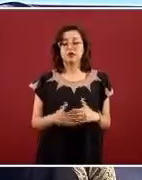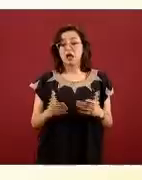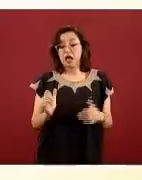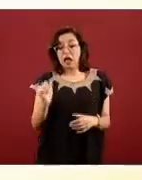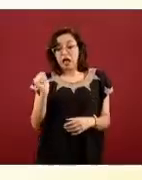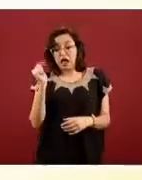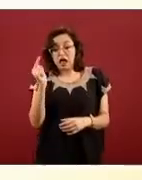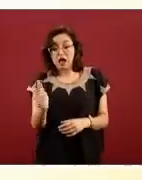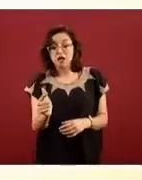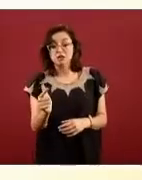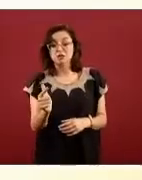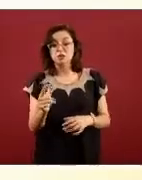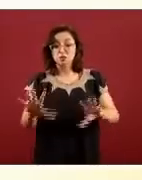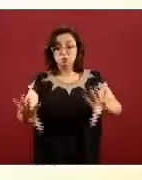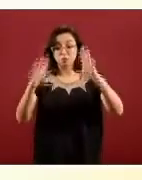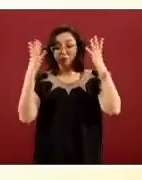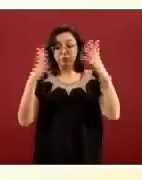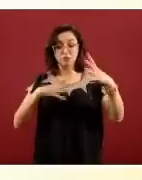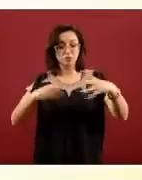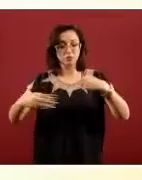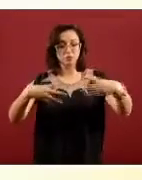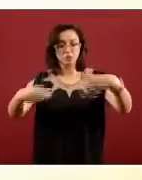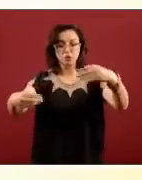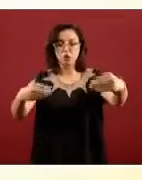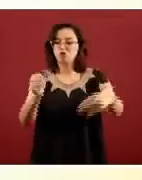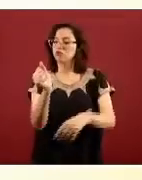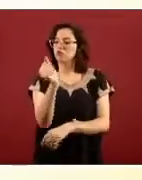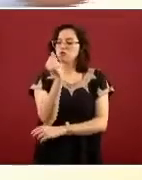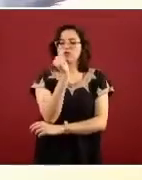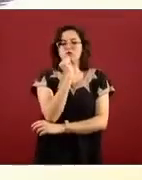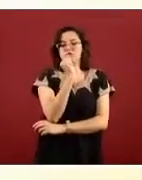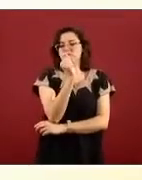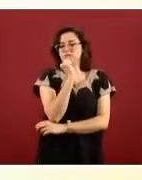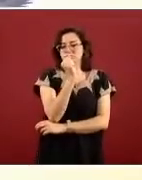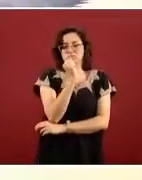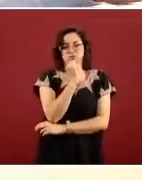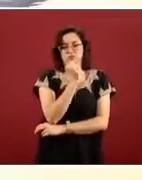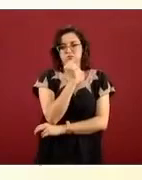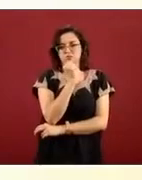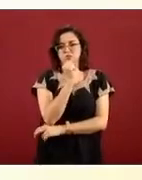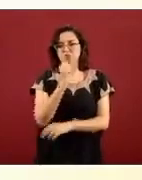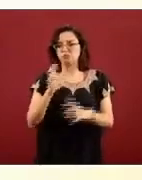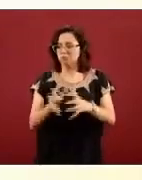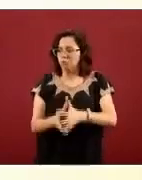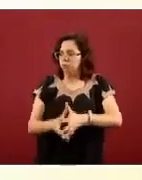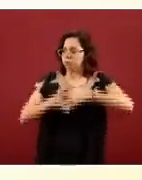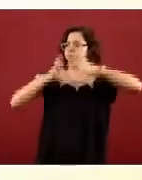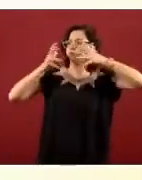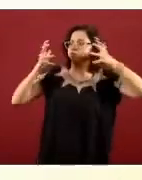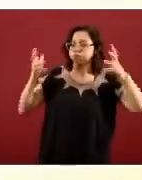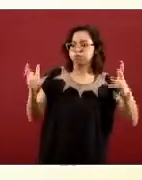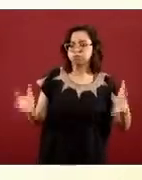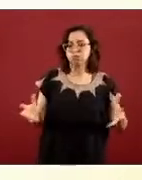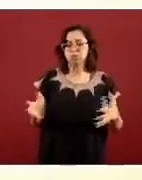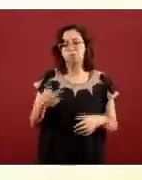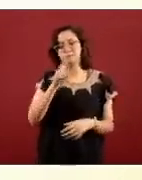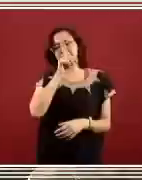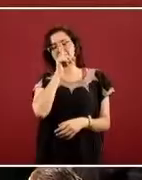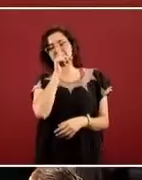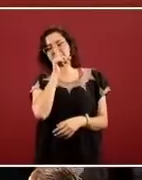un crecimiento acelerado como tal o un pico que pudiéramos encontrar en la base de la curva de